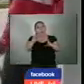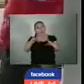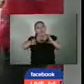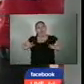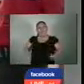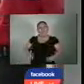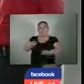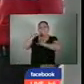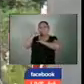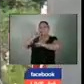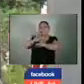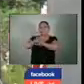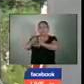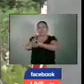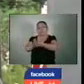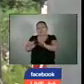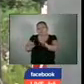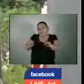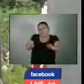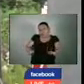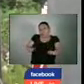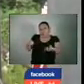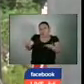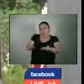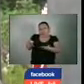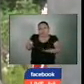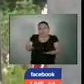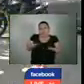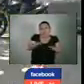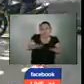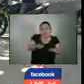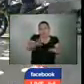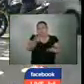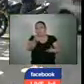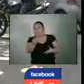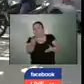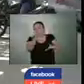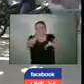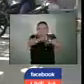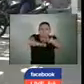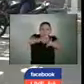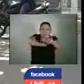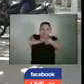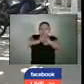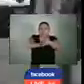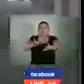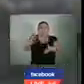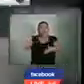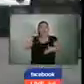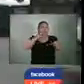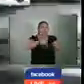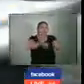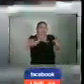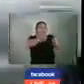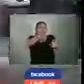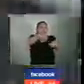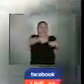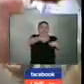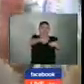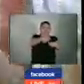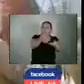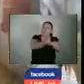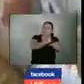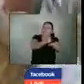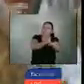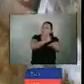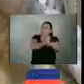La alternativa más cercana es la compensación de los aranceles que fueron suprimidos temporalmente a la gasolina, para que